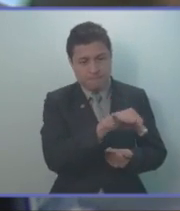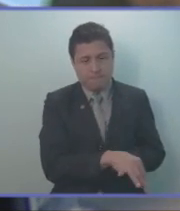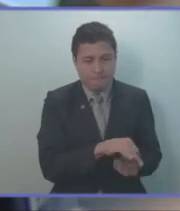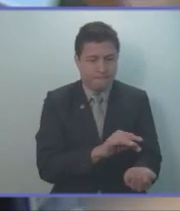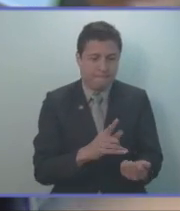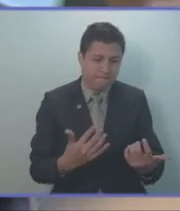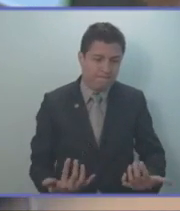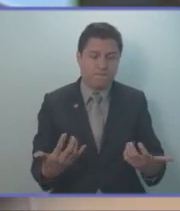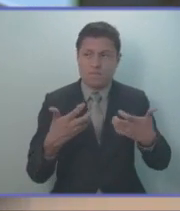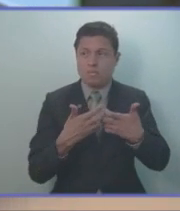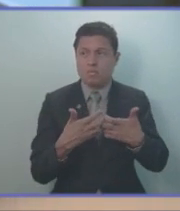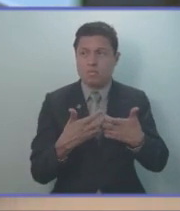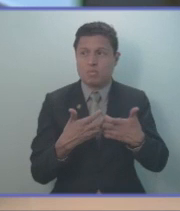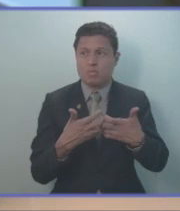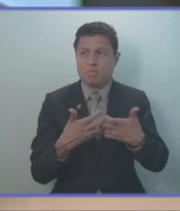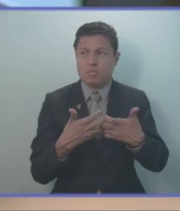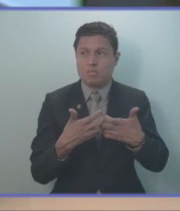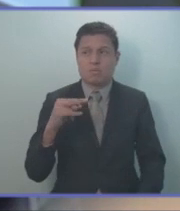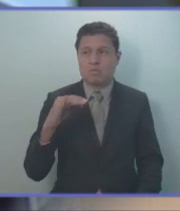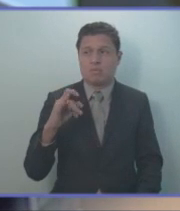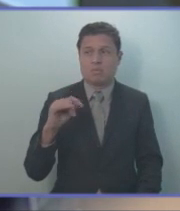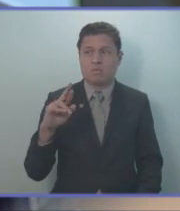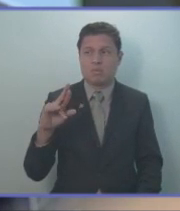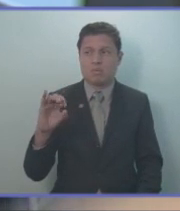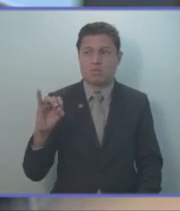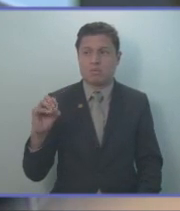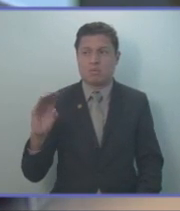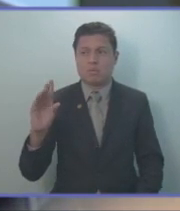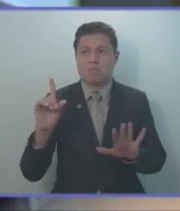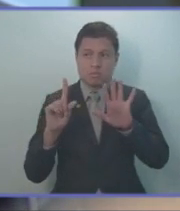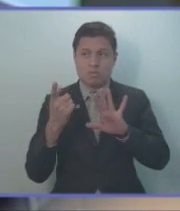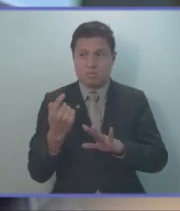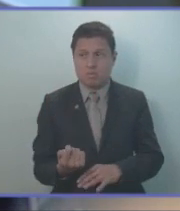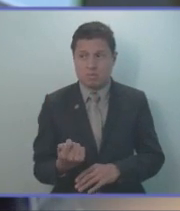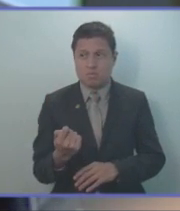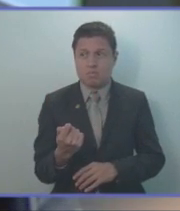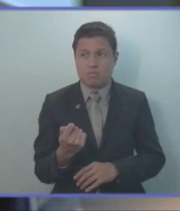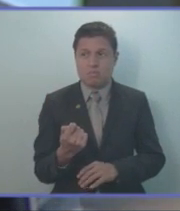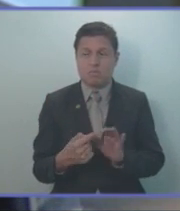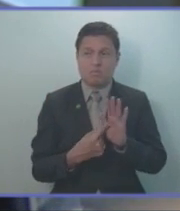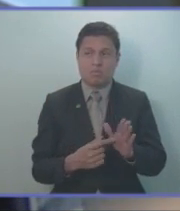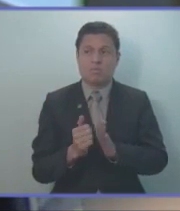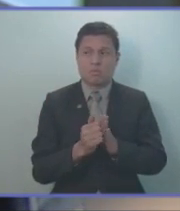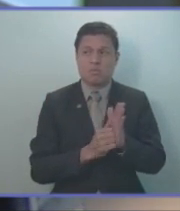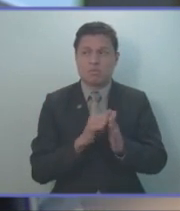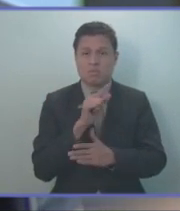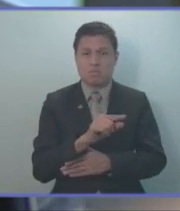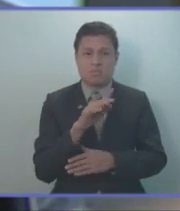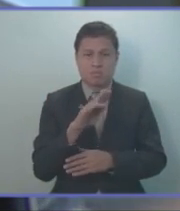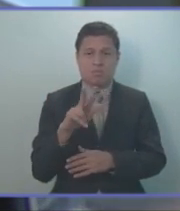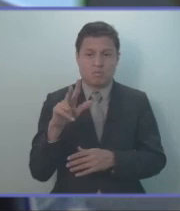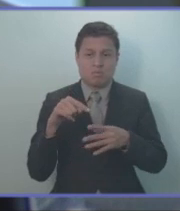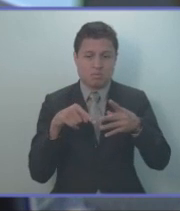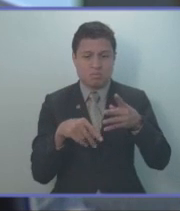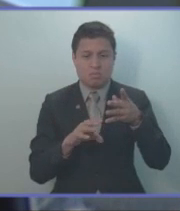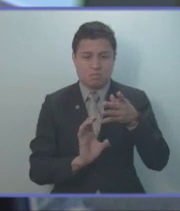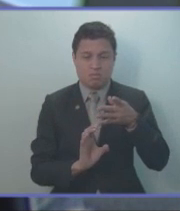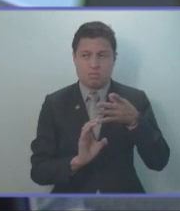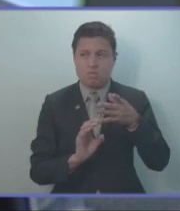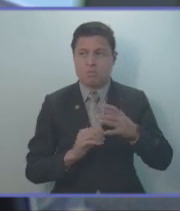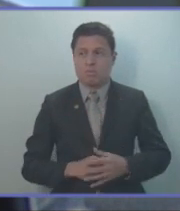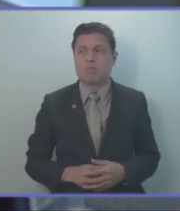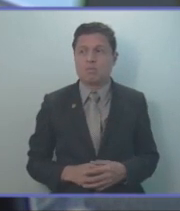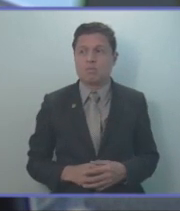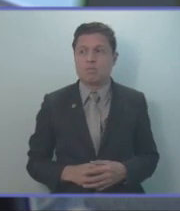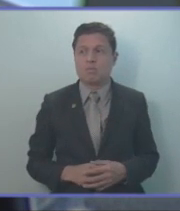en el supuesto inhabilitatorio de los 6 meses que señala el artículo 143 de la Constitución,